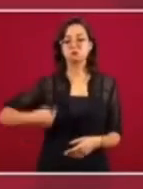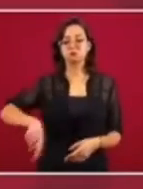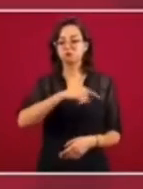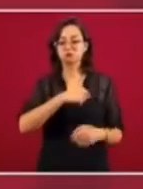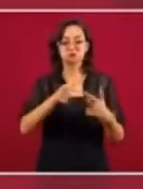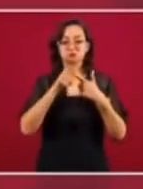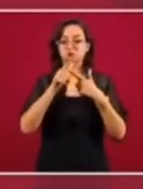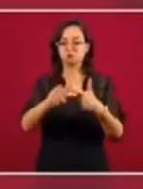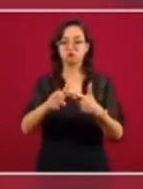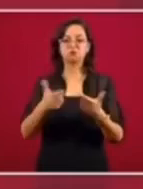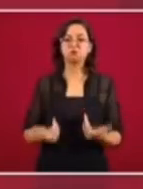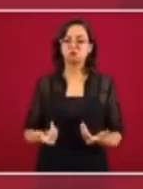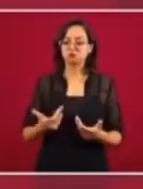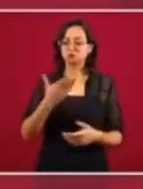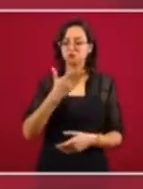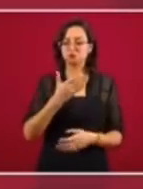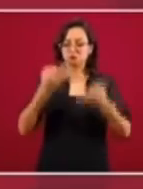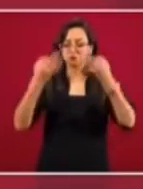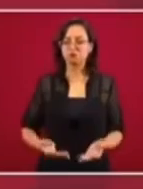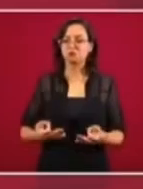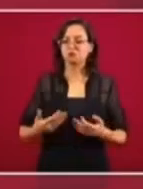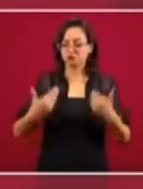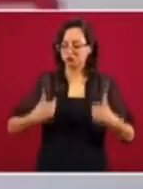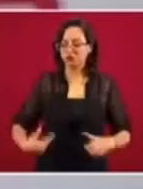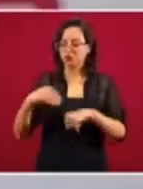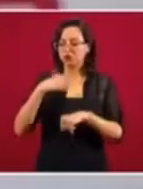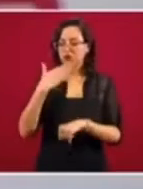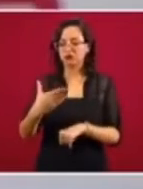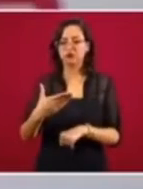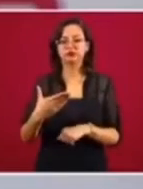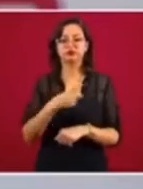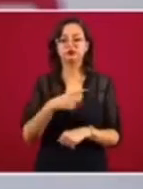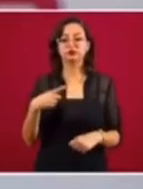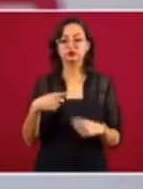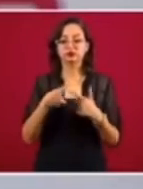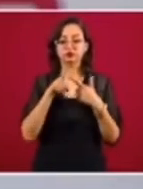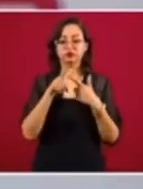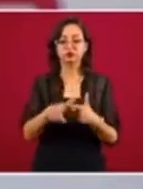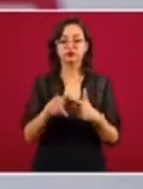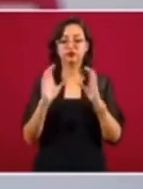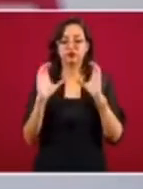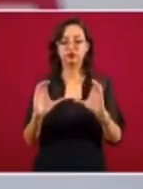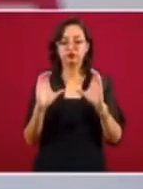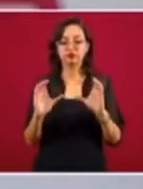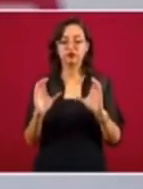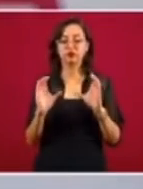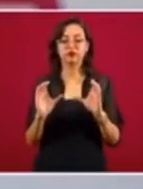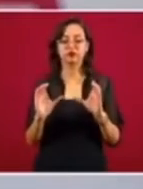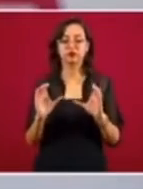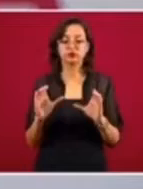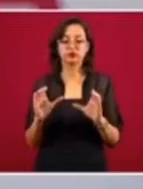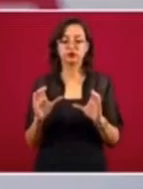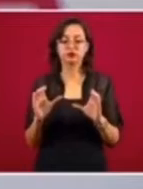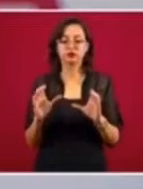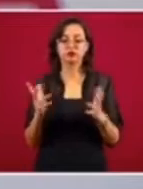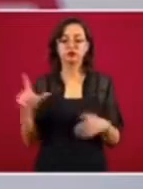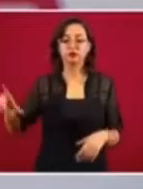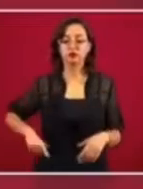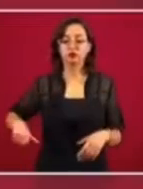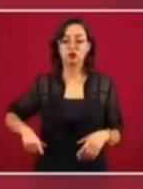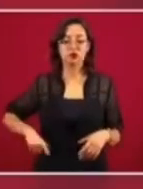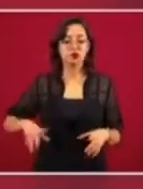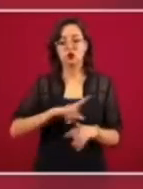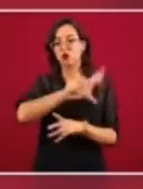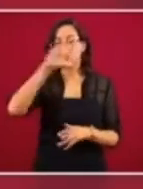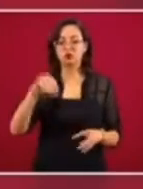predicando con el ejemplo. Tenemos que seguir cuidando que en todo el gobierno se